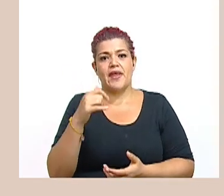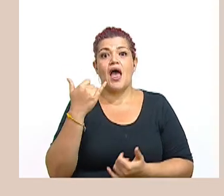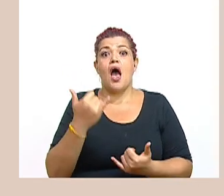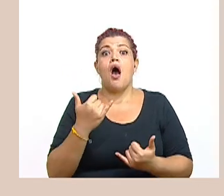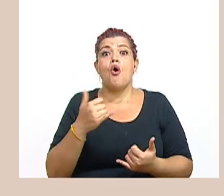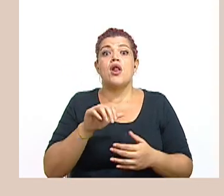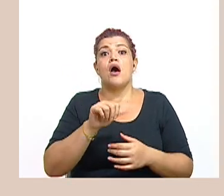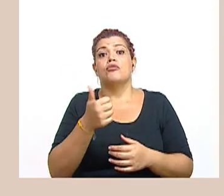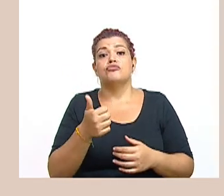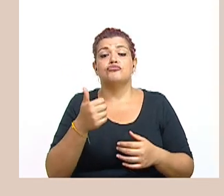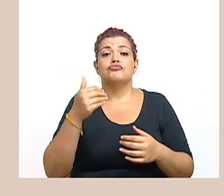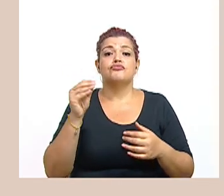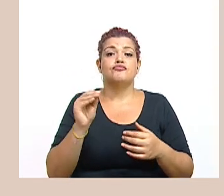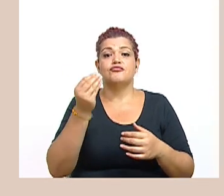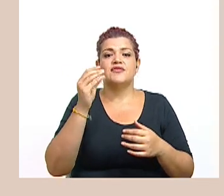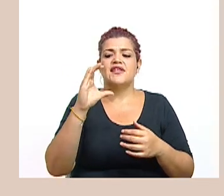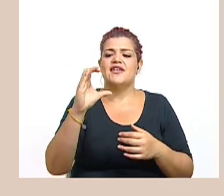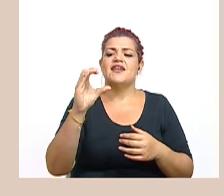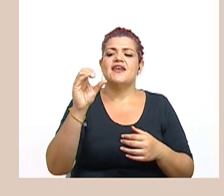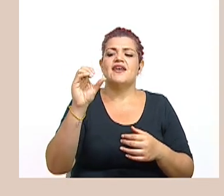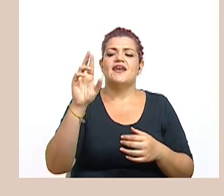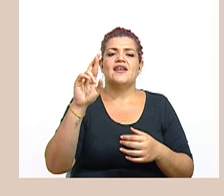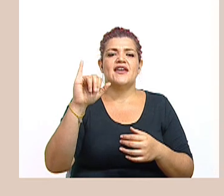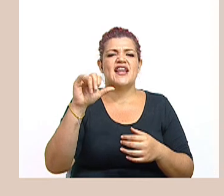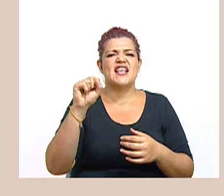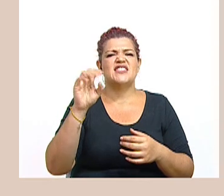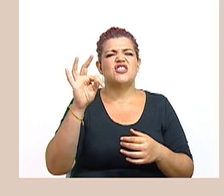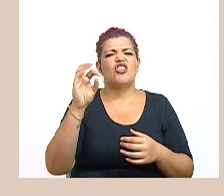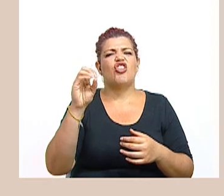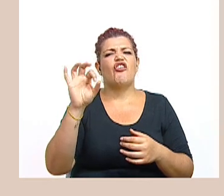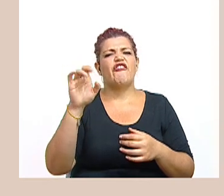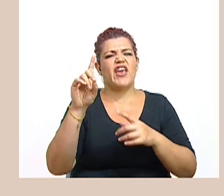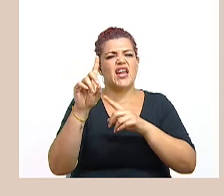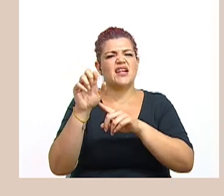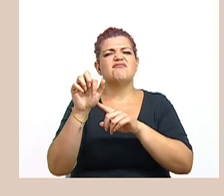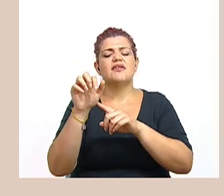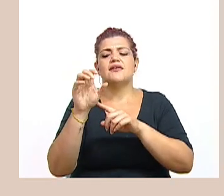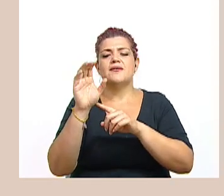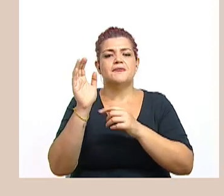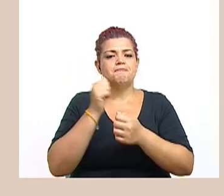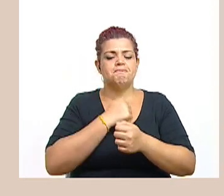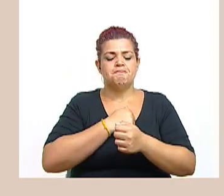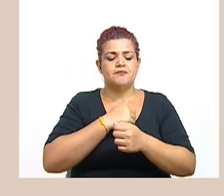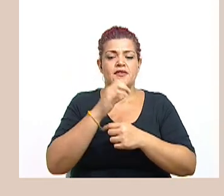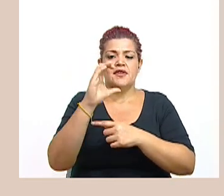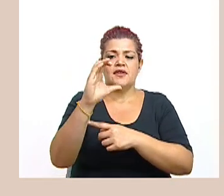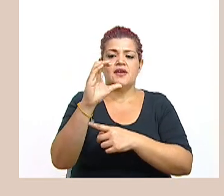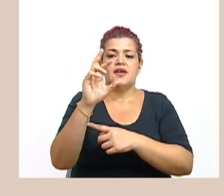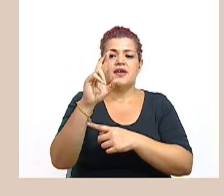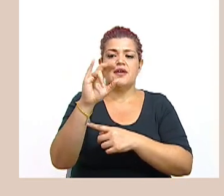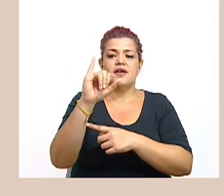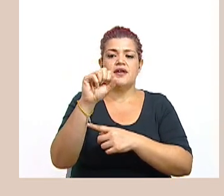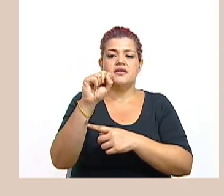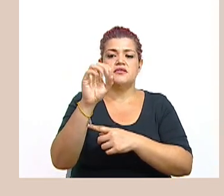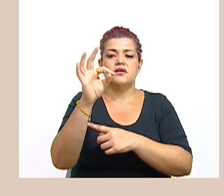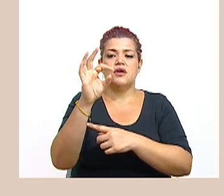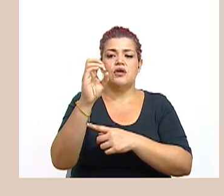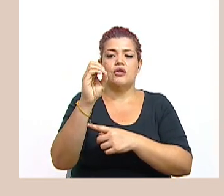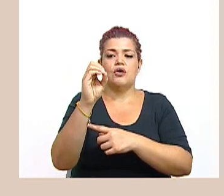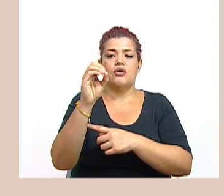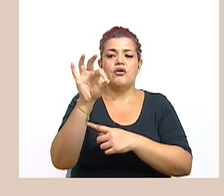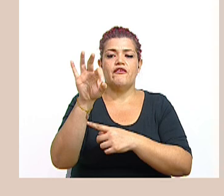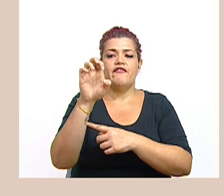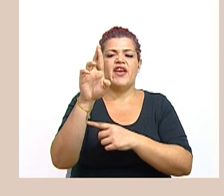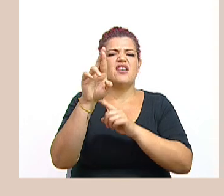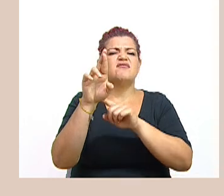Christopher. Sobre temas ambientalistas, consultamos a Christopher cuáles programas conoce usted de su comunidad que hayan contribuido a